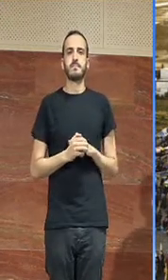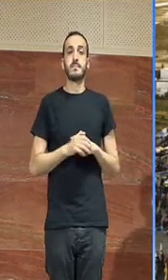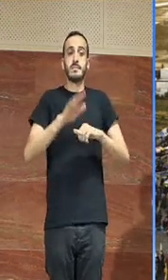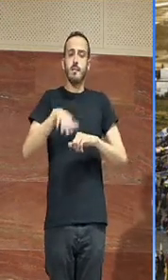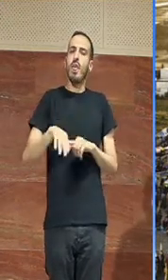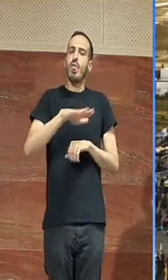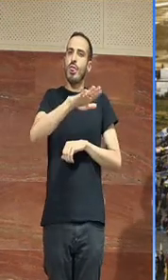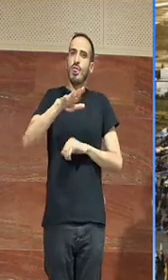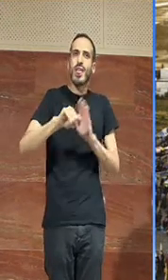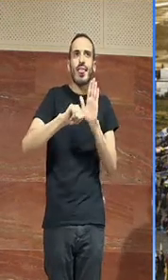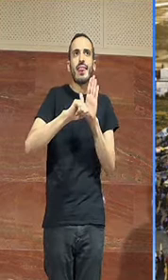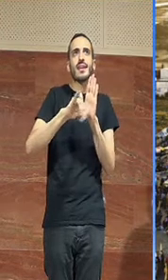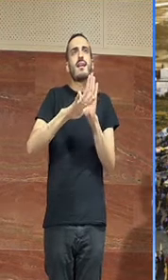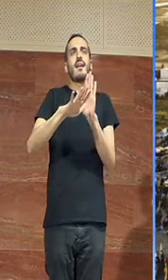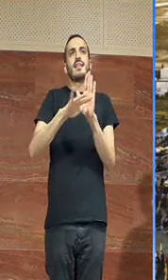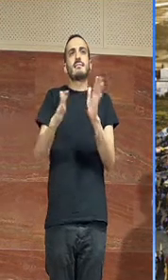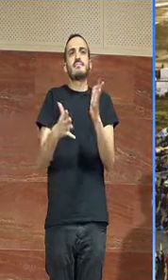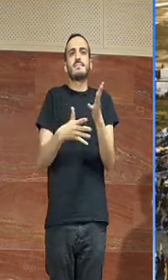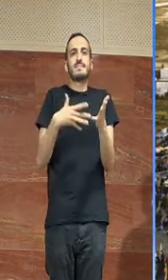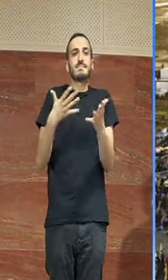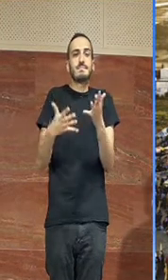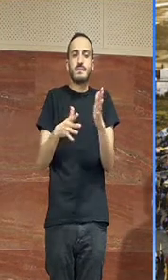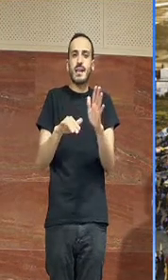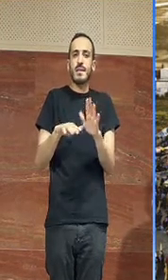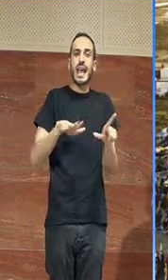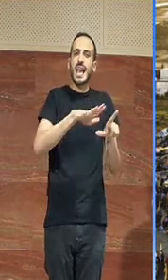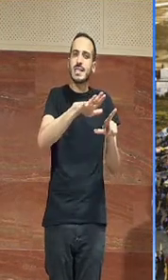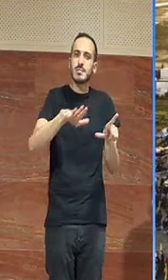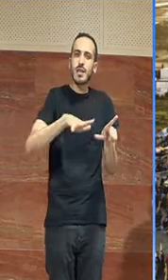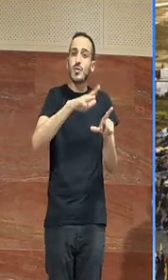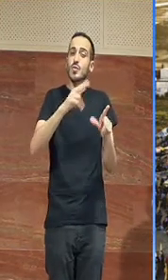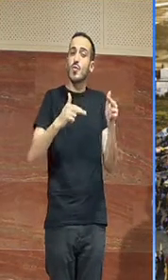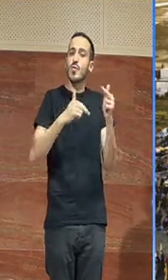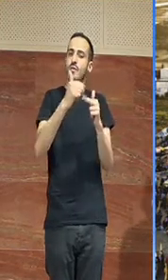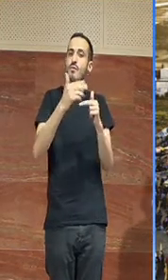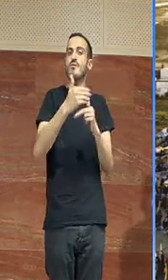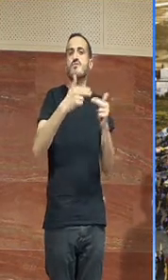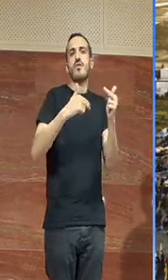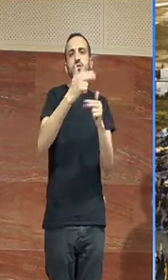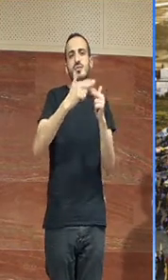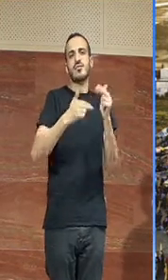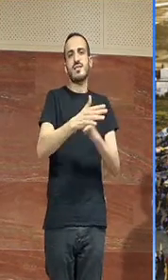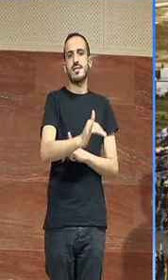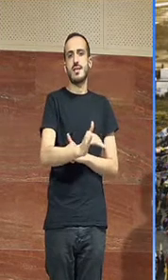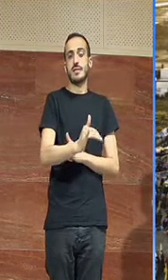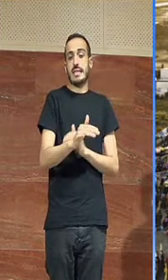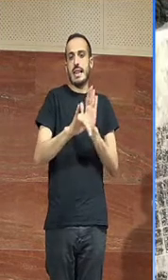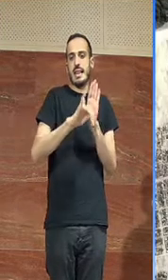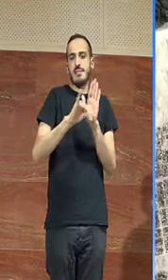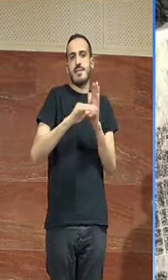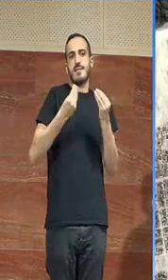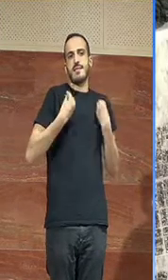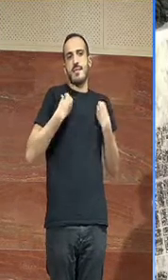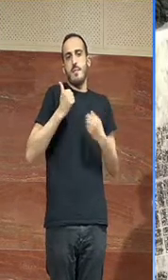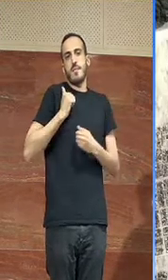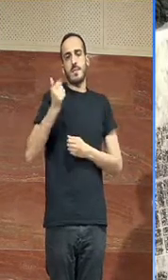próximos a aquellas parcelas que próximamente se abrirán a la urbanización intentando apoderarse de los primeros terrenos.